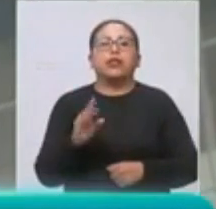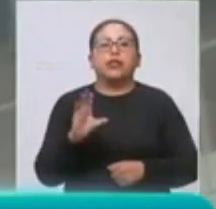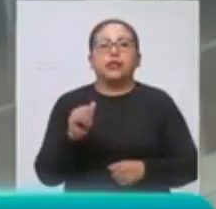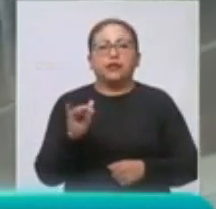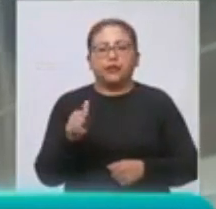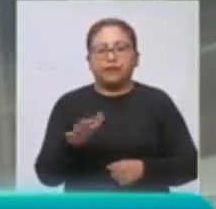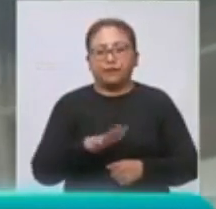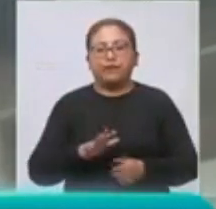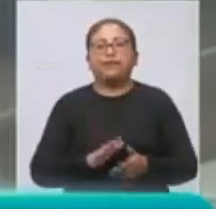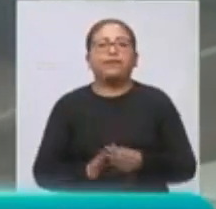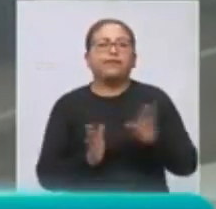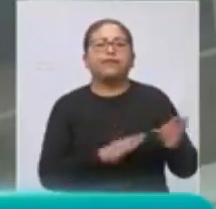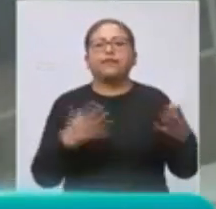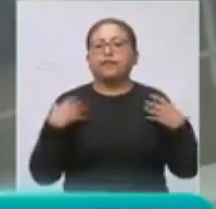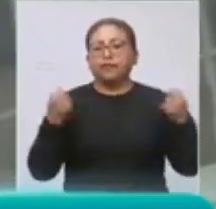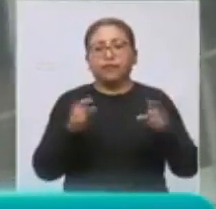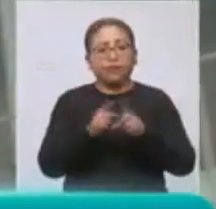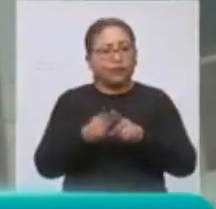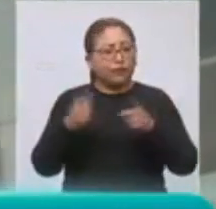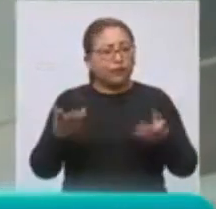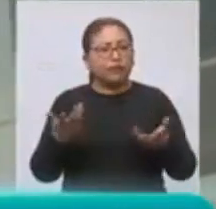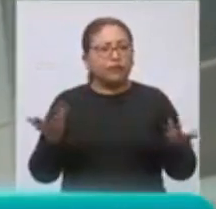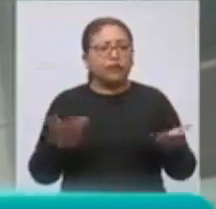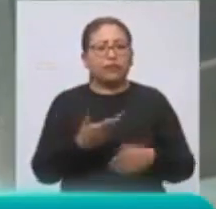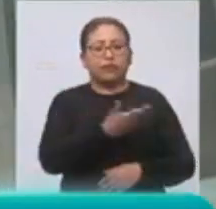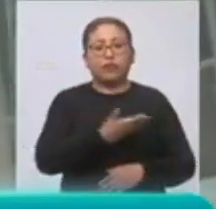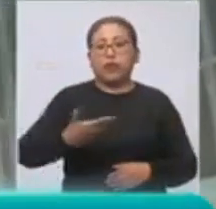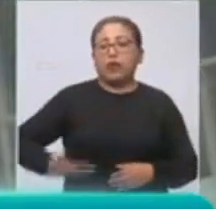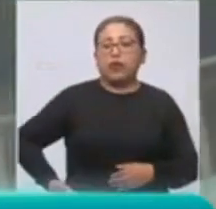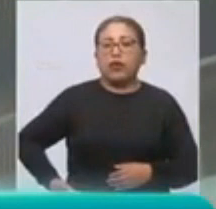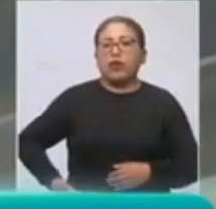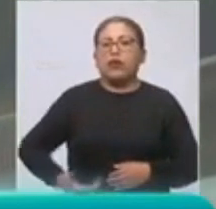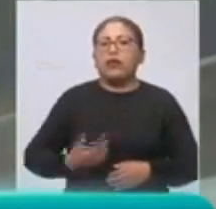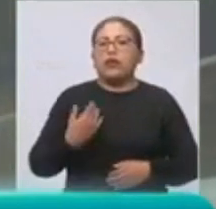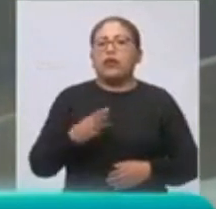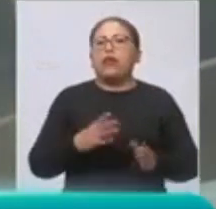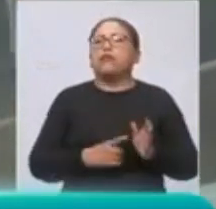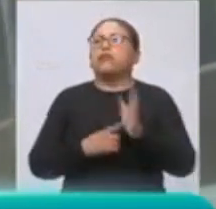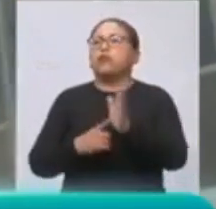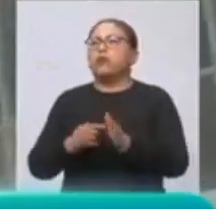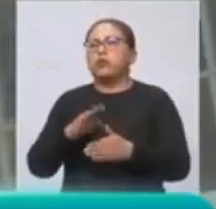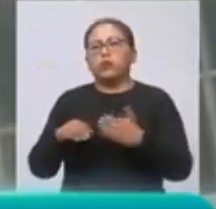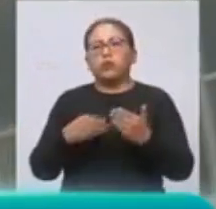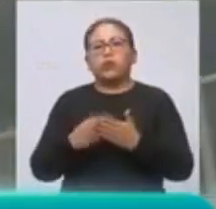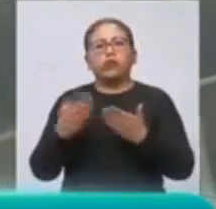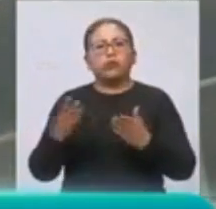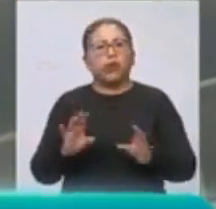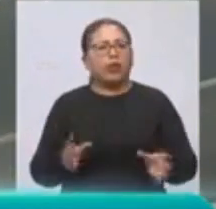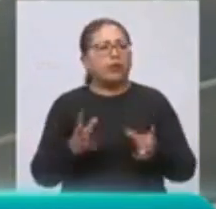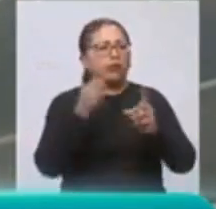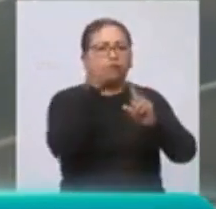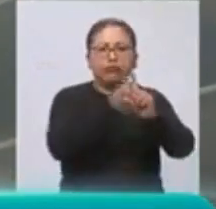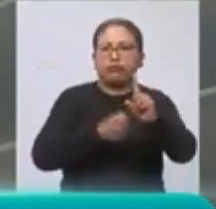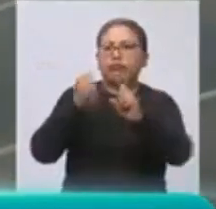en el ámbito de salud, también hay que mencionarles de que el presidente ha dado a conocer todas las gestiones que está desarrollando el